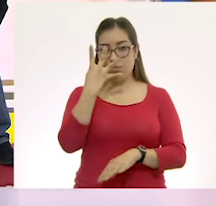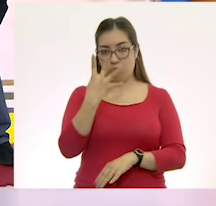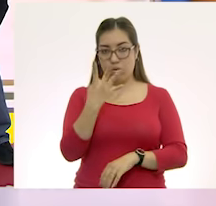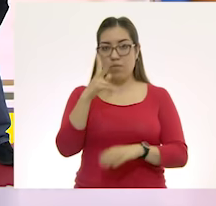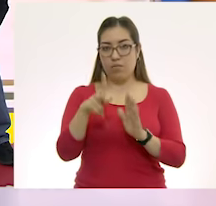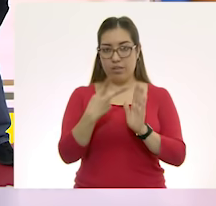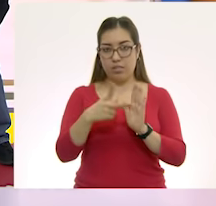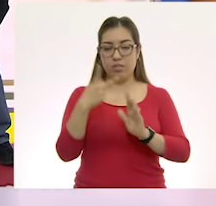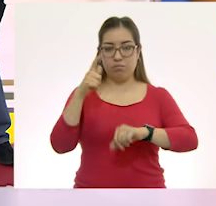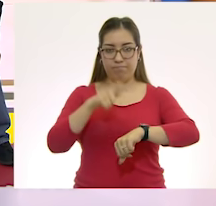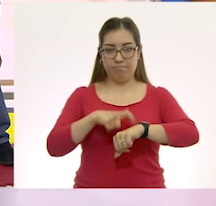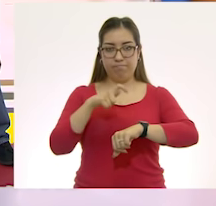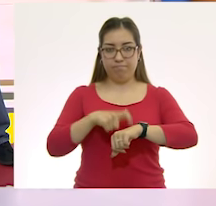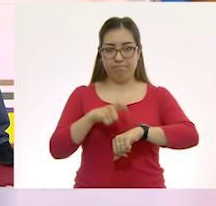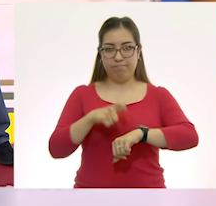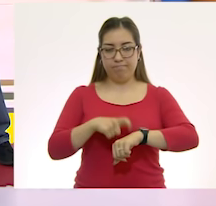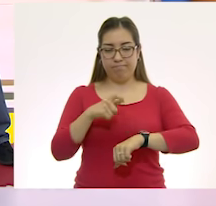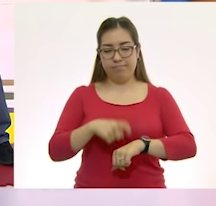4. 1, 2, 3.